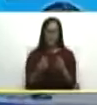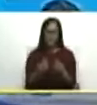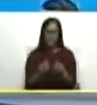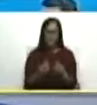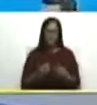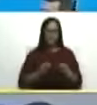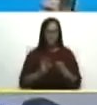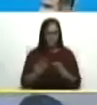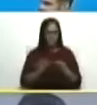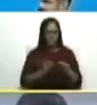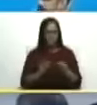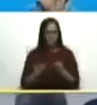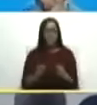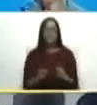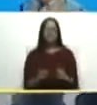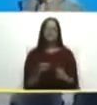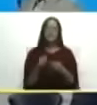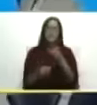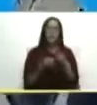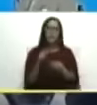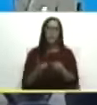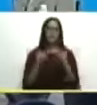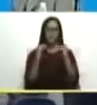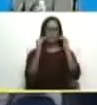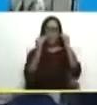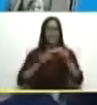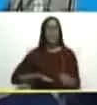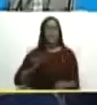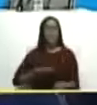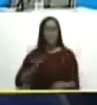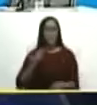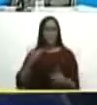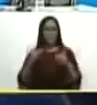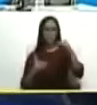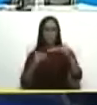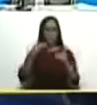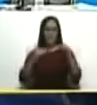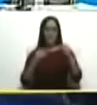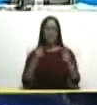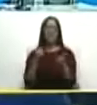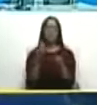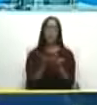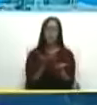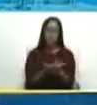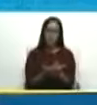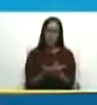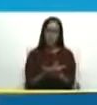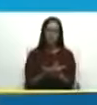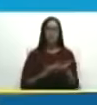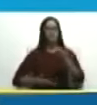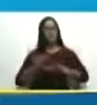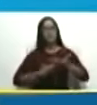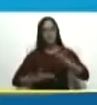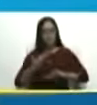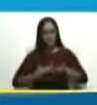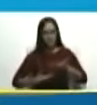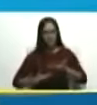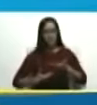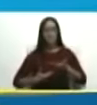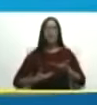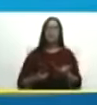porque vamos restableciendo niveles importantes de equilibrios económicos en la tasa cambiaria, en la